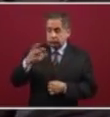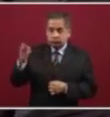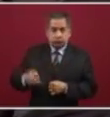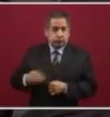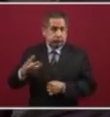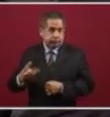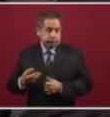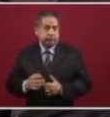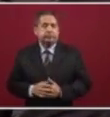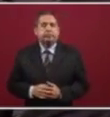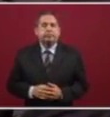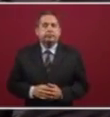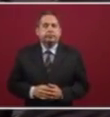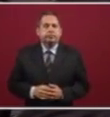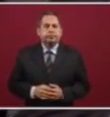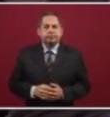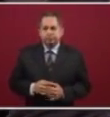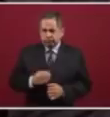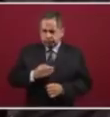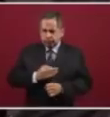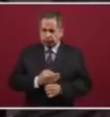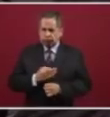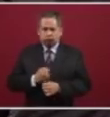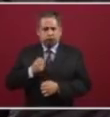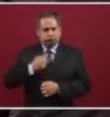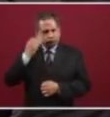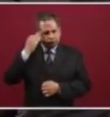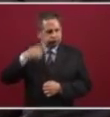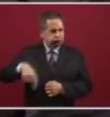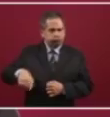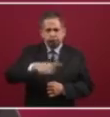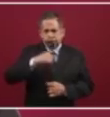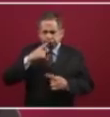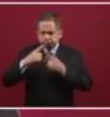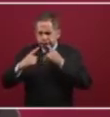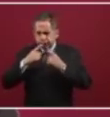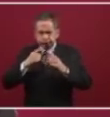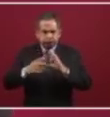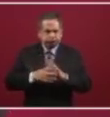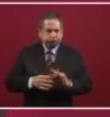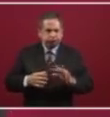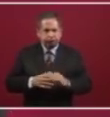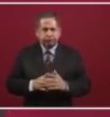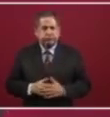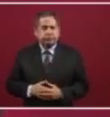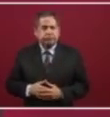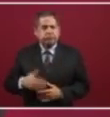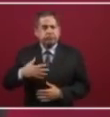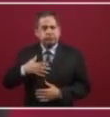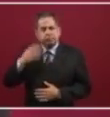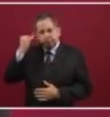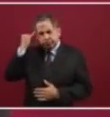asunto en este periodo extraordinario. ¿Qué propongo?